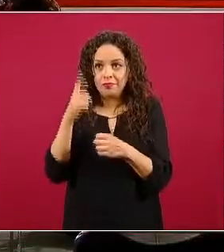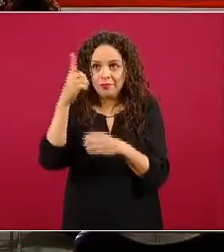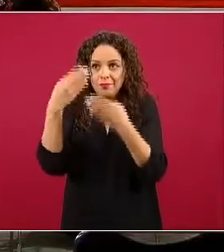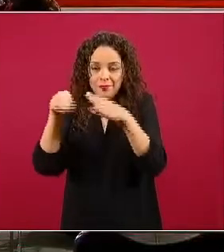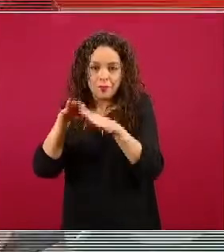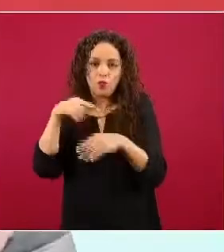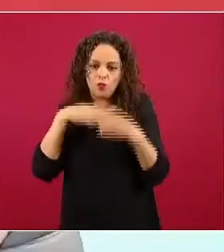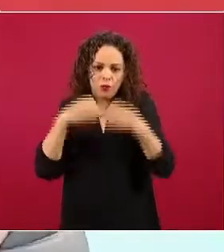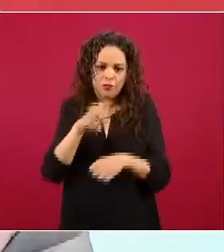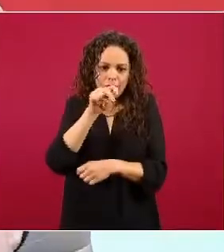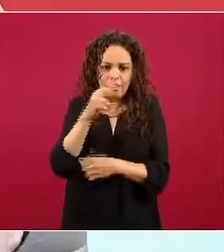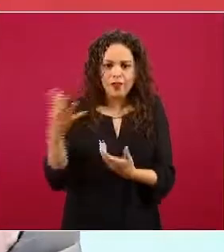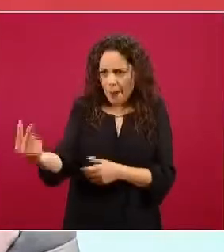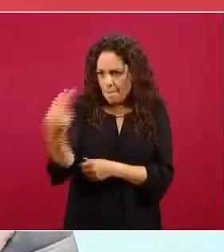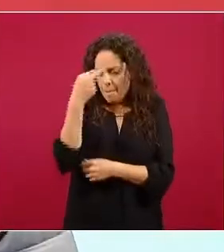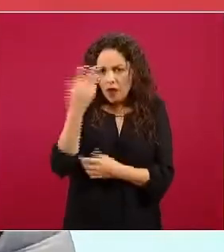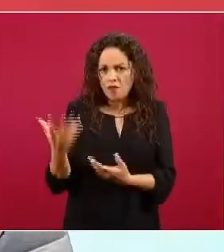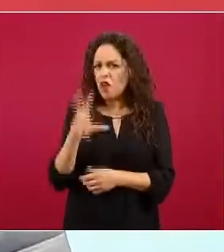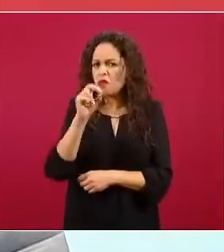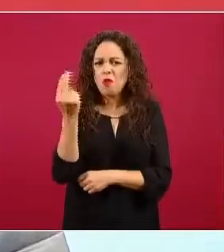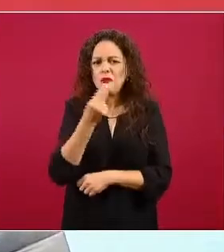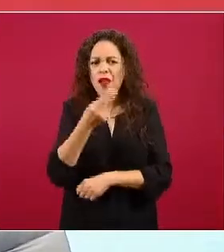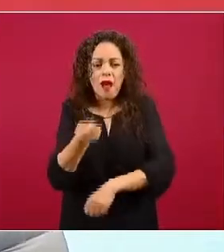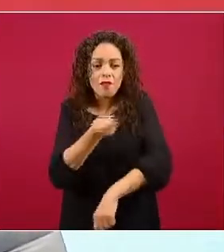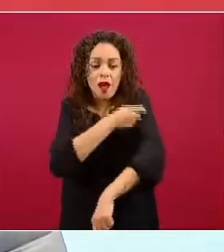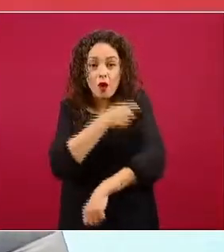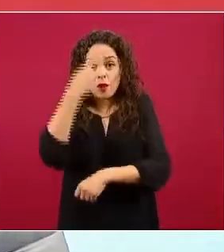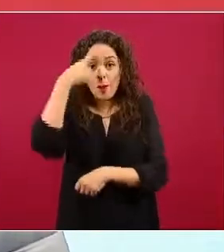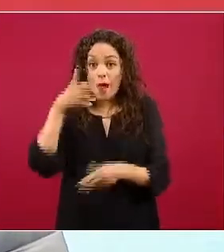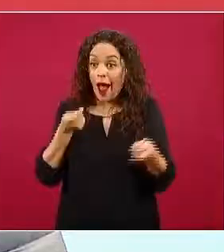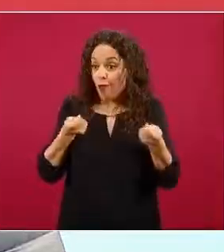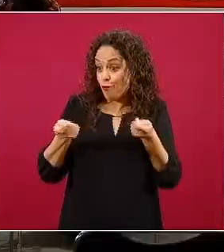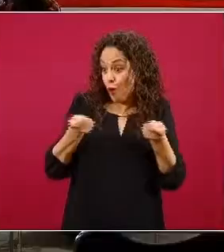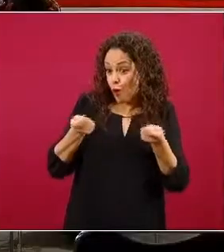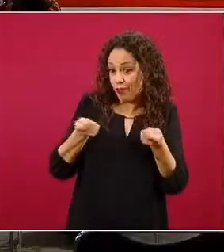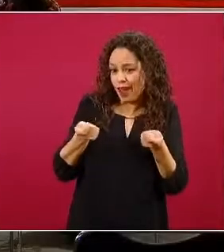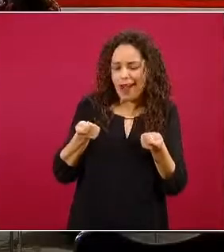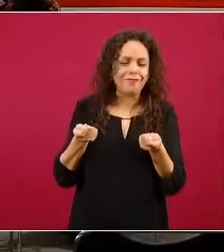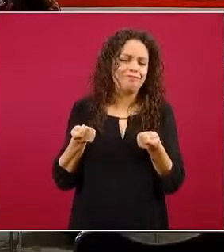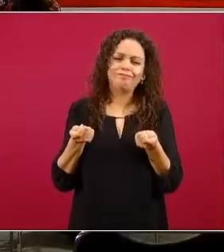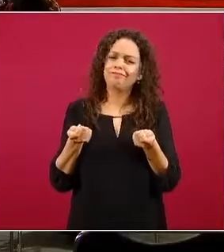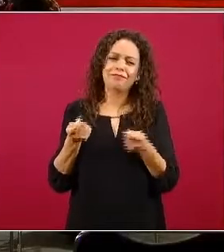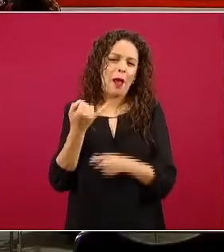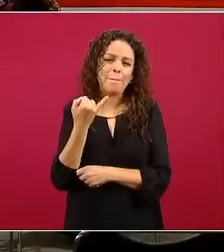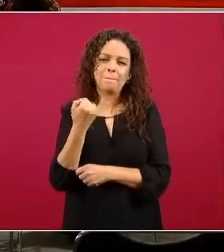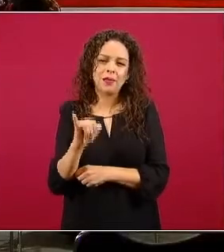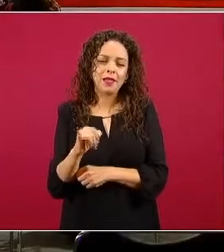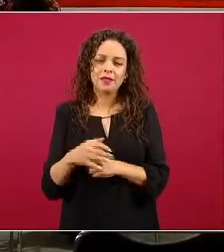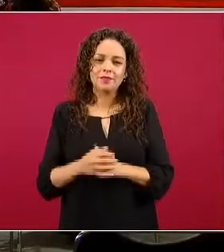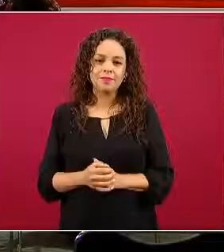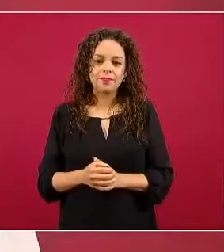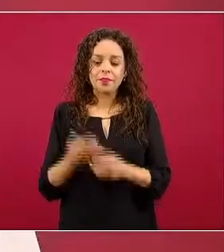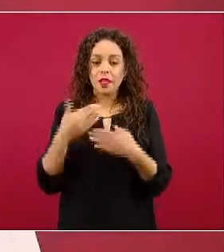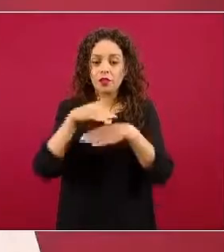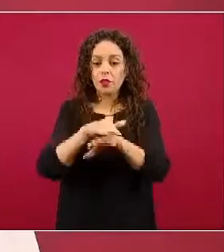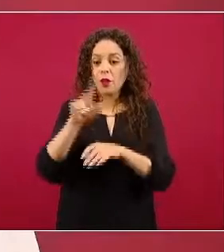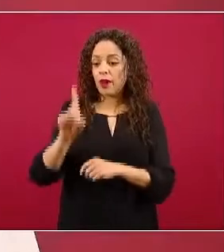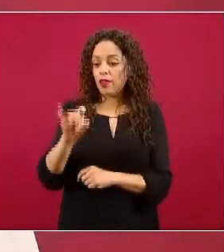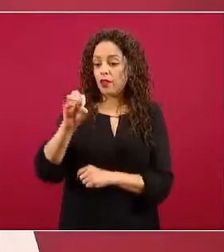no necesitamos una vacuna para decir nos van a controlar en nada, ¿no? Sobre el dióxido de cloro no hay